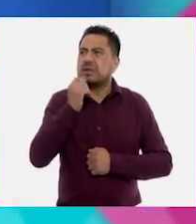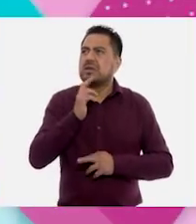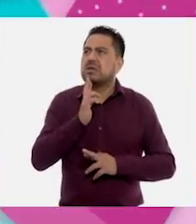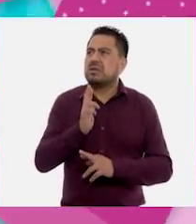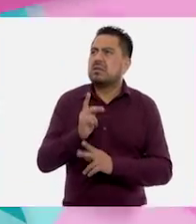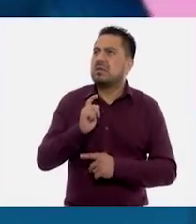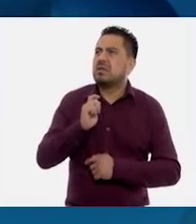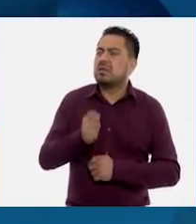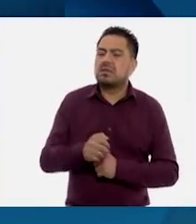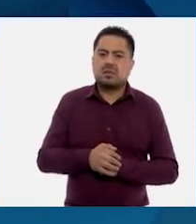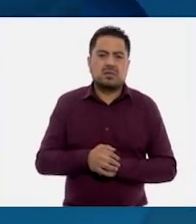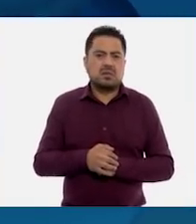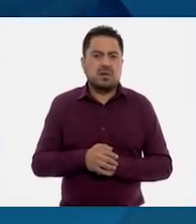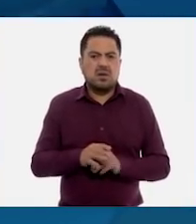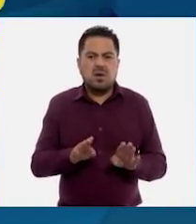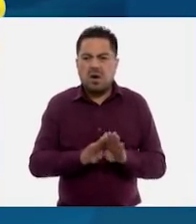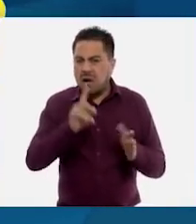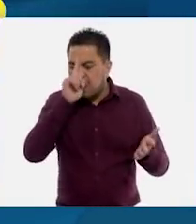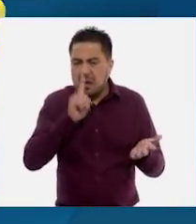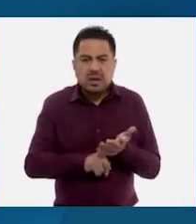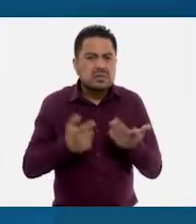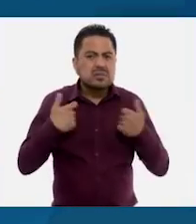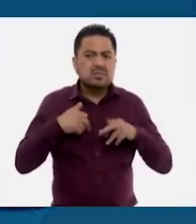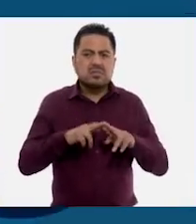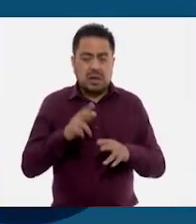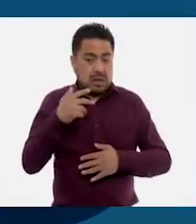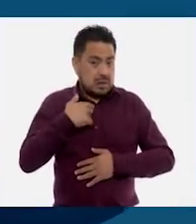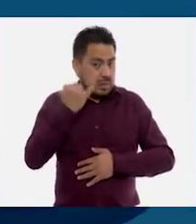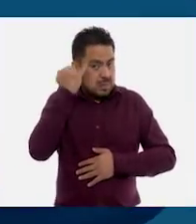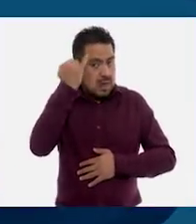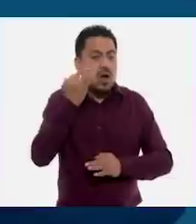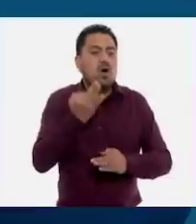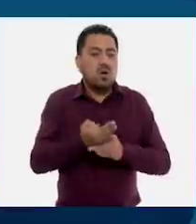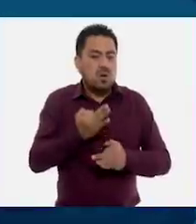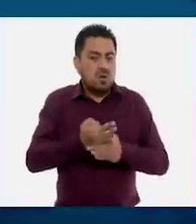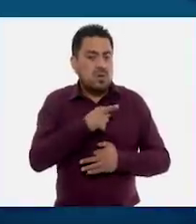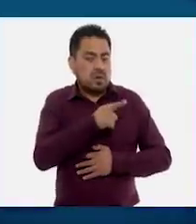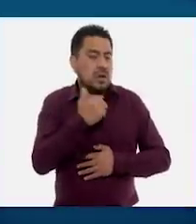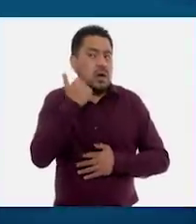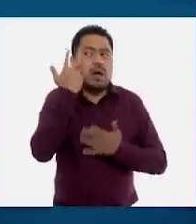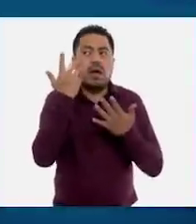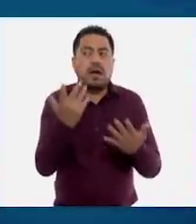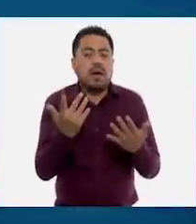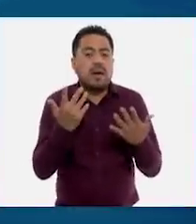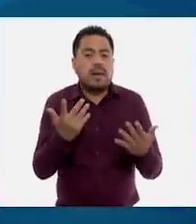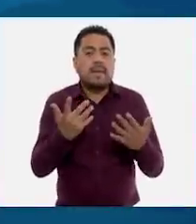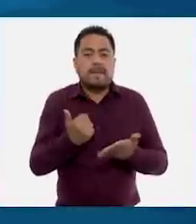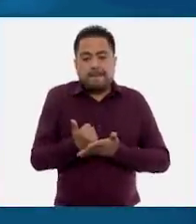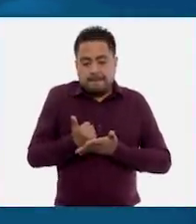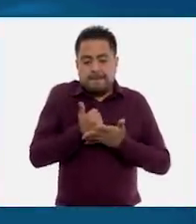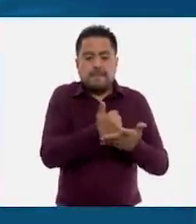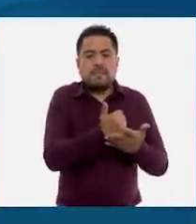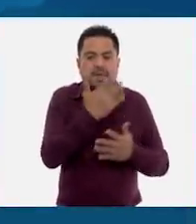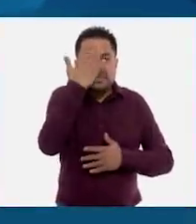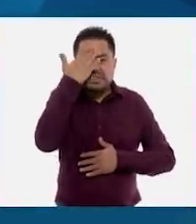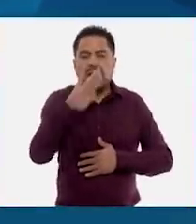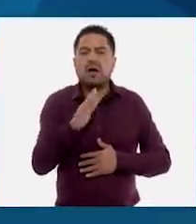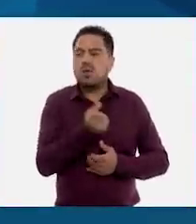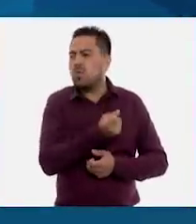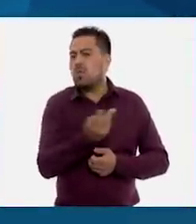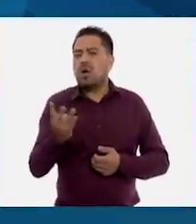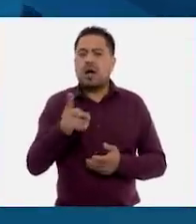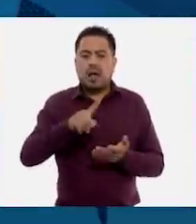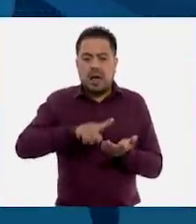contestar. ¿Cómo crees, maestra? Y me imagino que ahora quiere, pues, que le ayudemos a saber